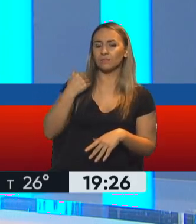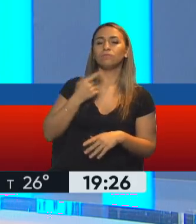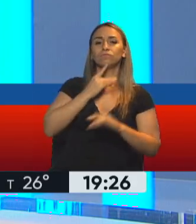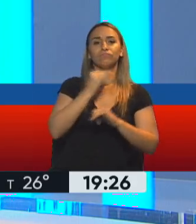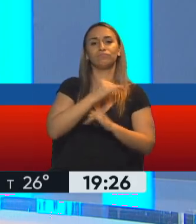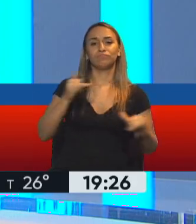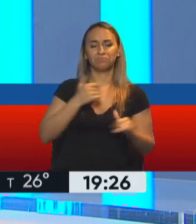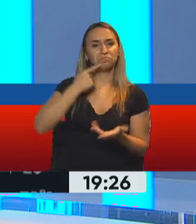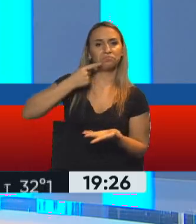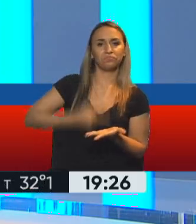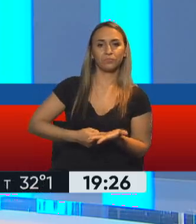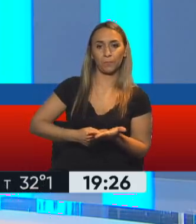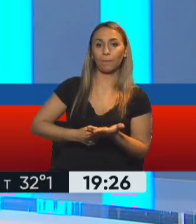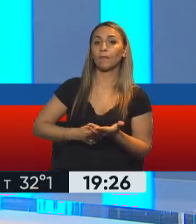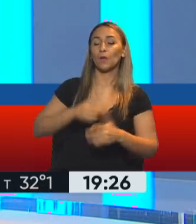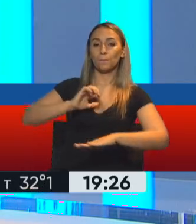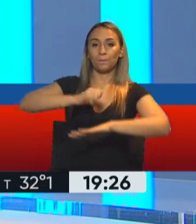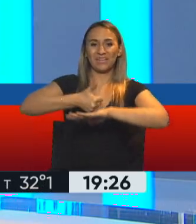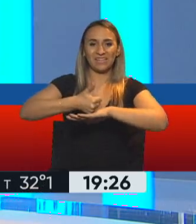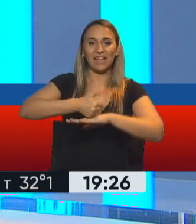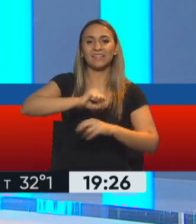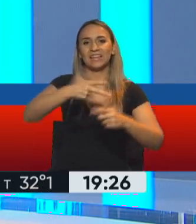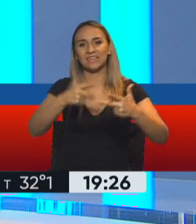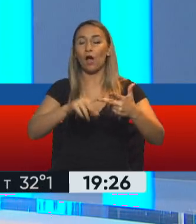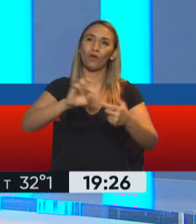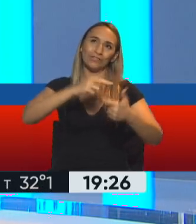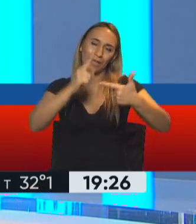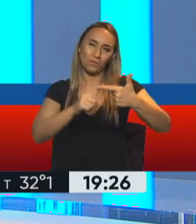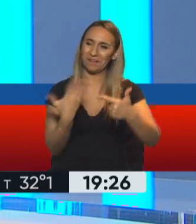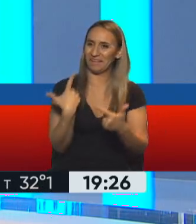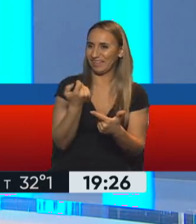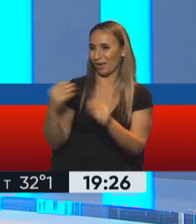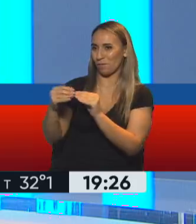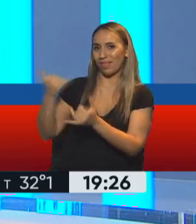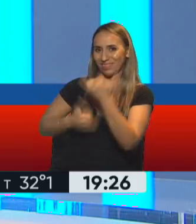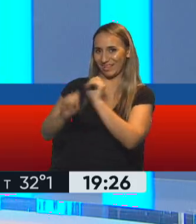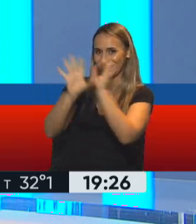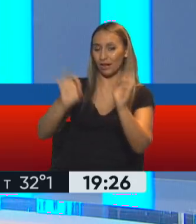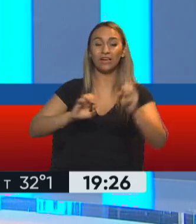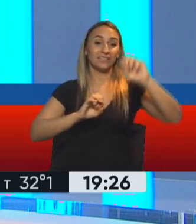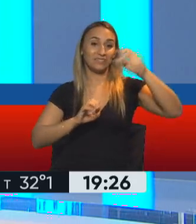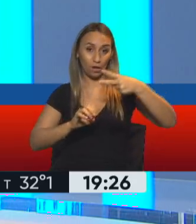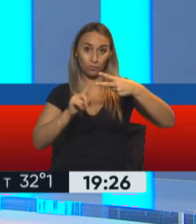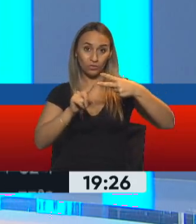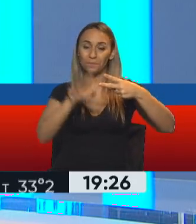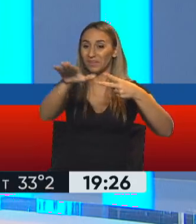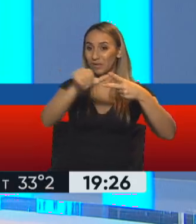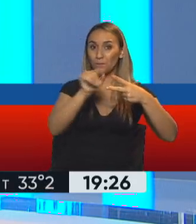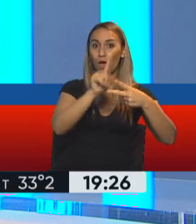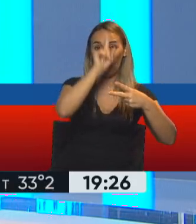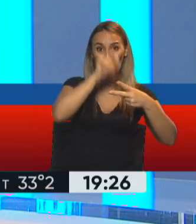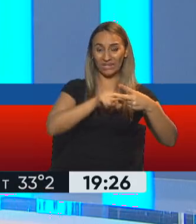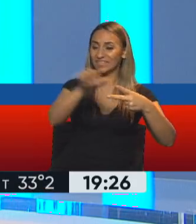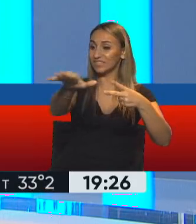la tercera o segunda, desde el punto legal, ahí me lo explicó muy bien Néstor hace un ratito, segunda citación del juez Baba. Decidieron